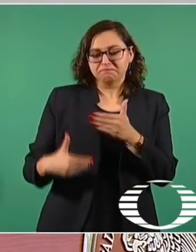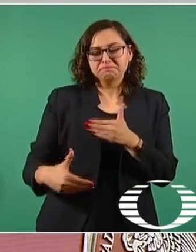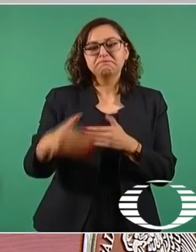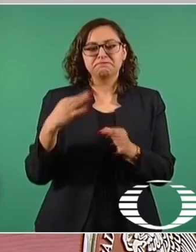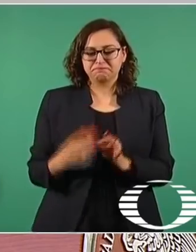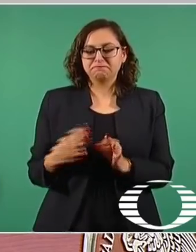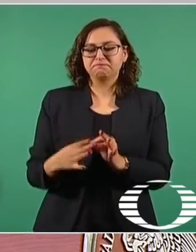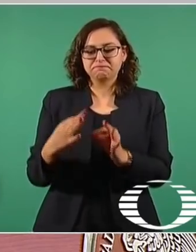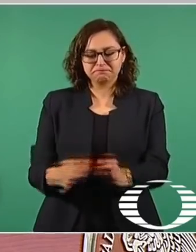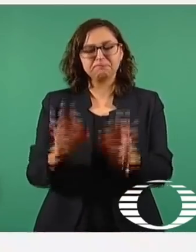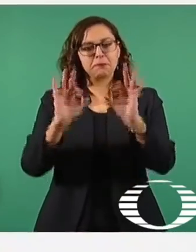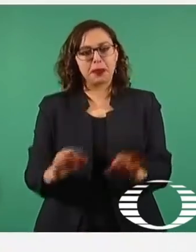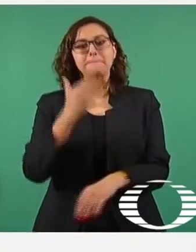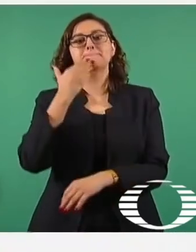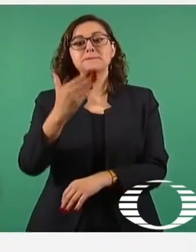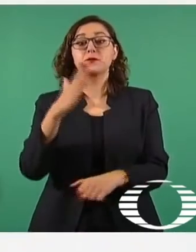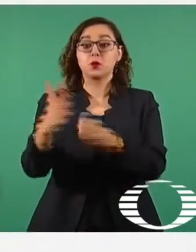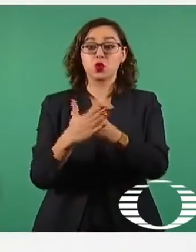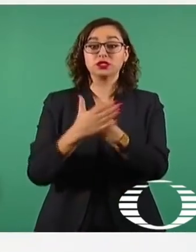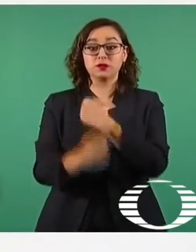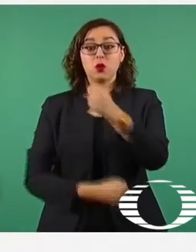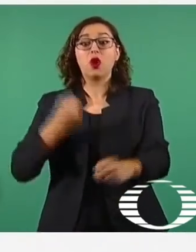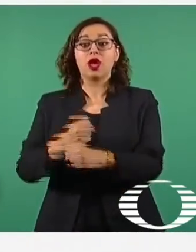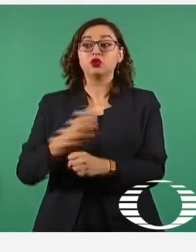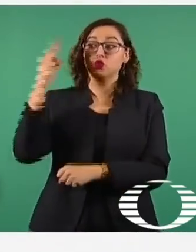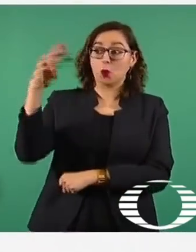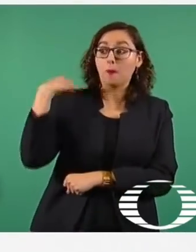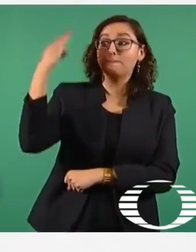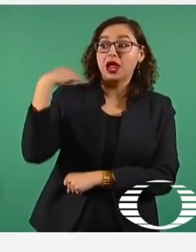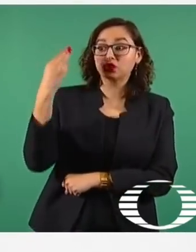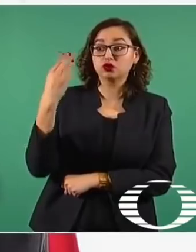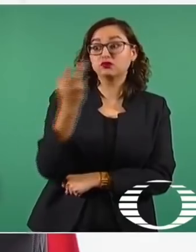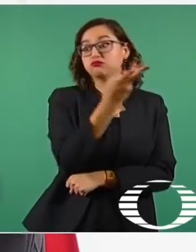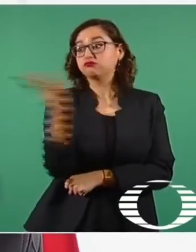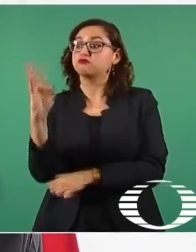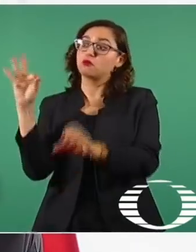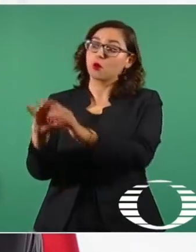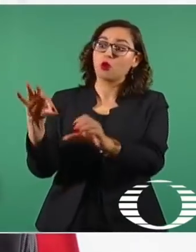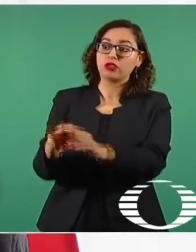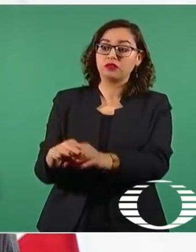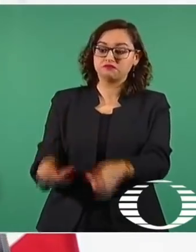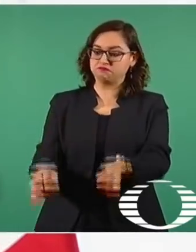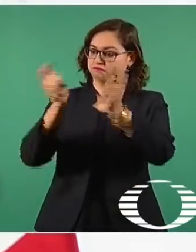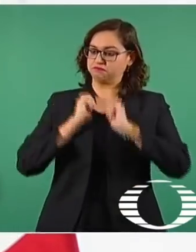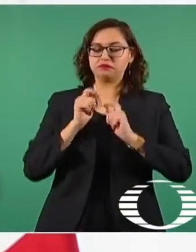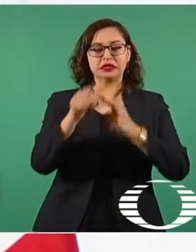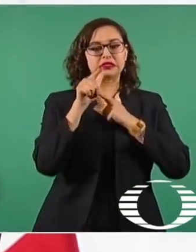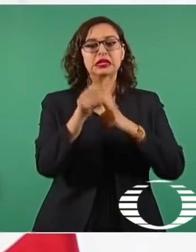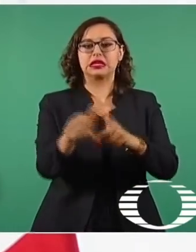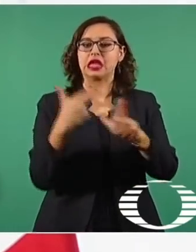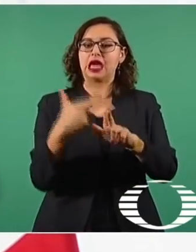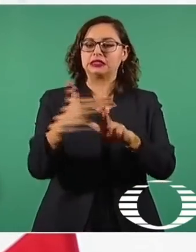va a votar a finales de marzo del año próximo, porque continúe mi periodo constitucional hasta finales de